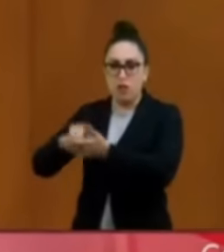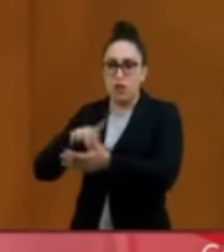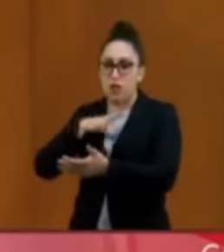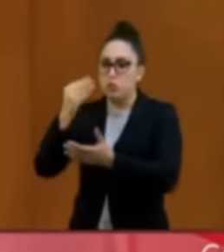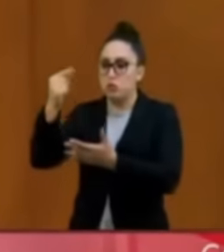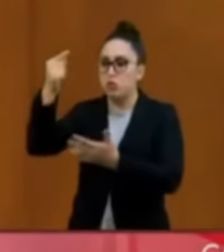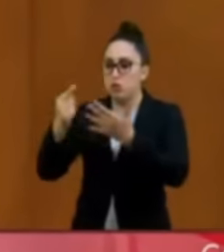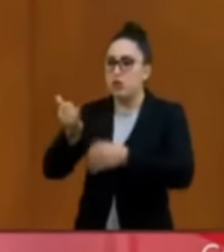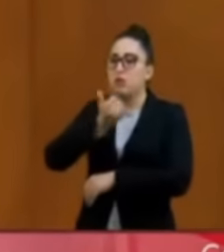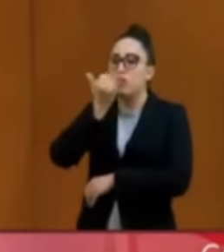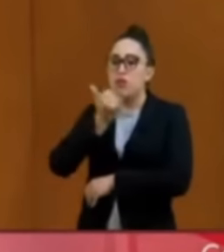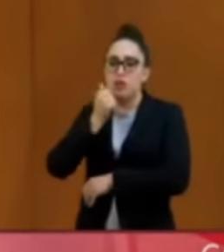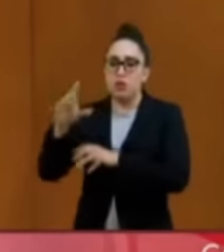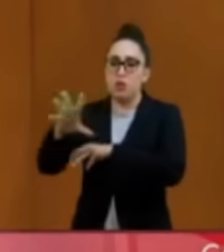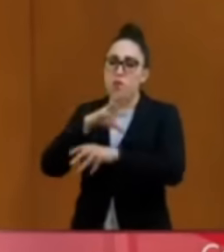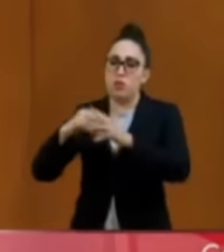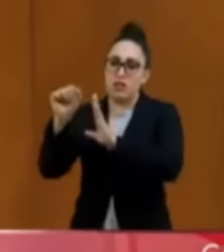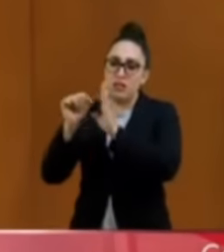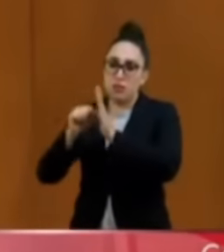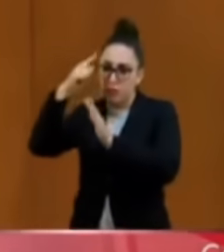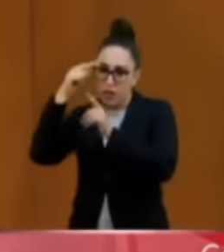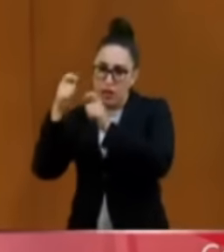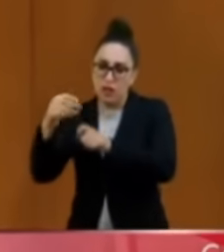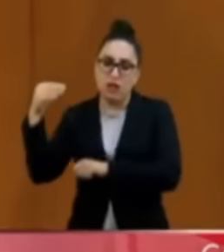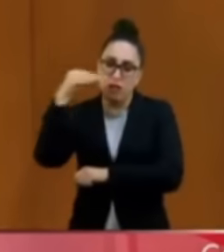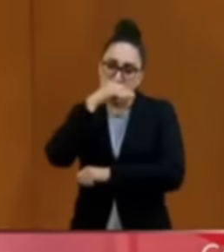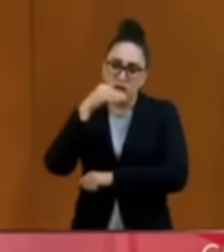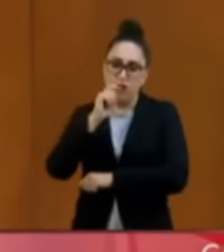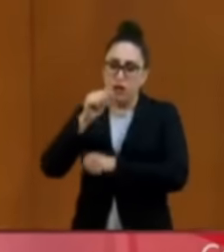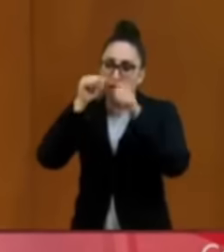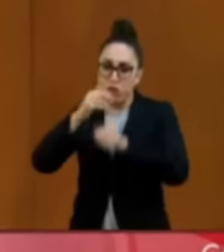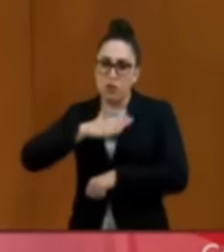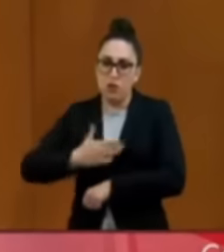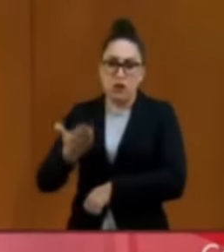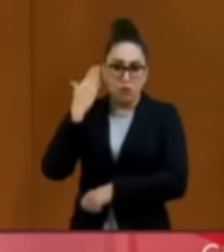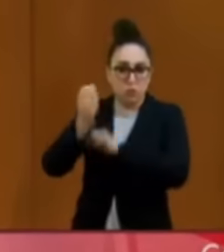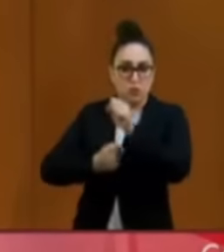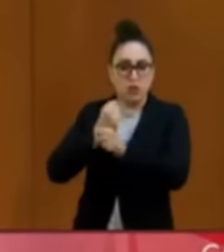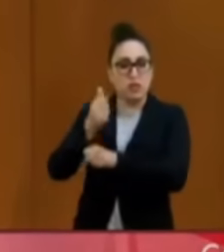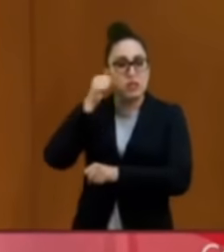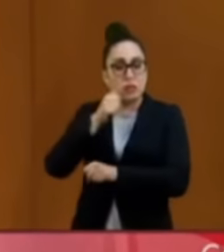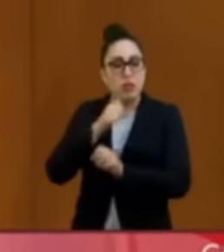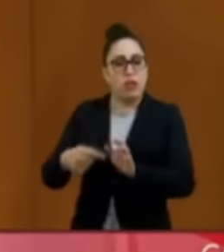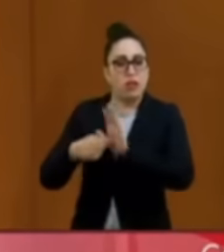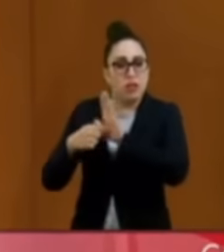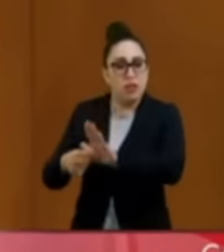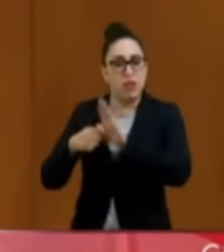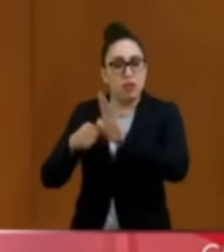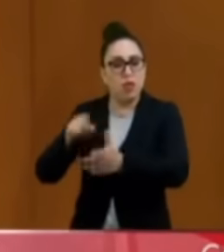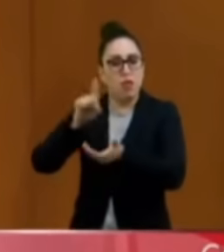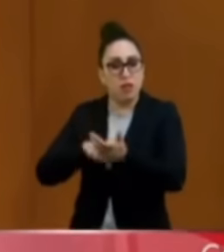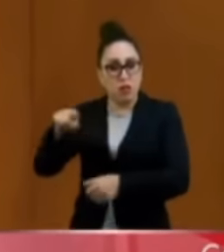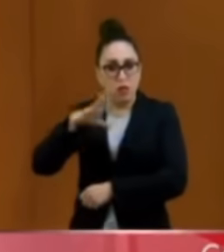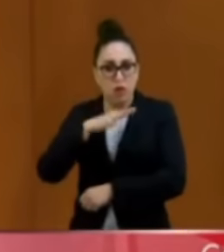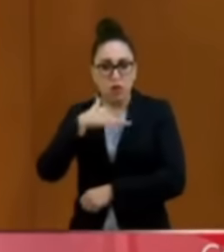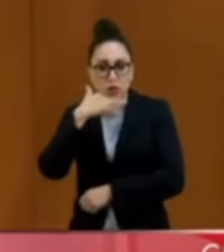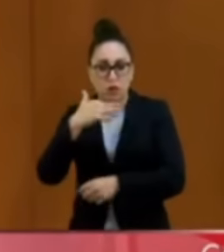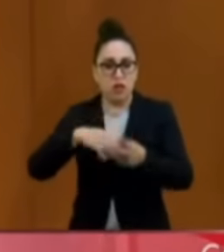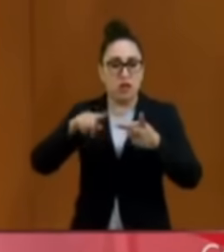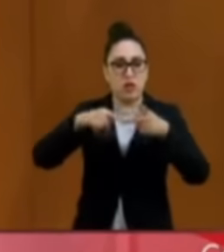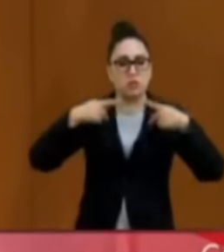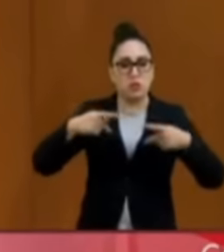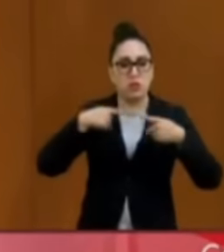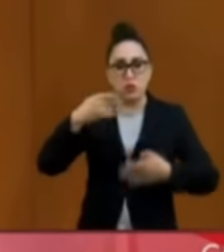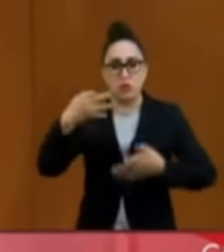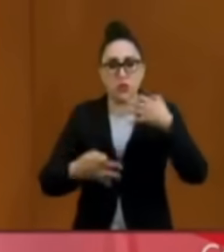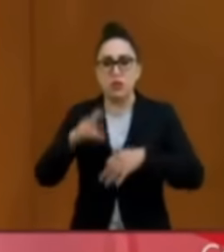que tiene el sistema de impartición de justicia. Durante muchos años hemos denunciado hasta el cansancio la corrupción, la ineptitud